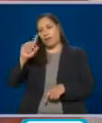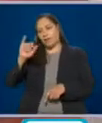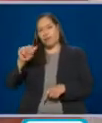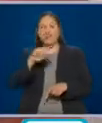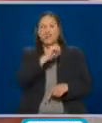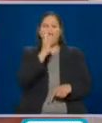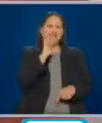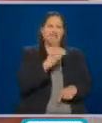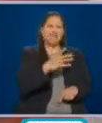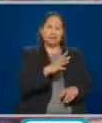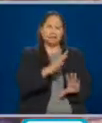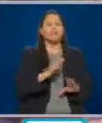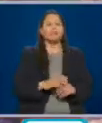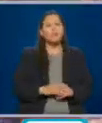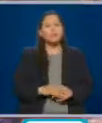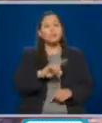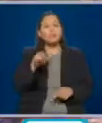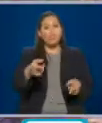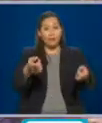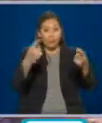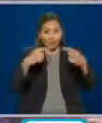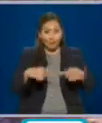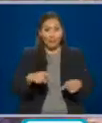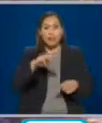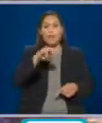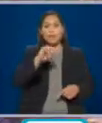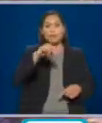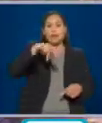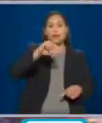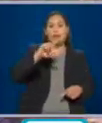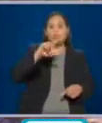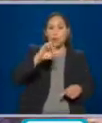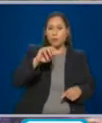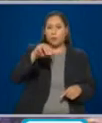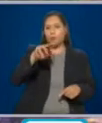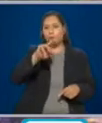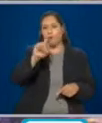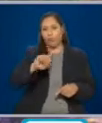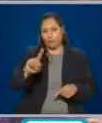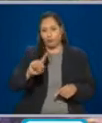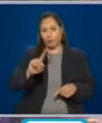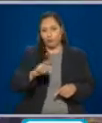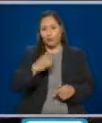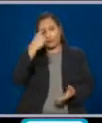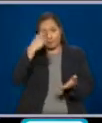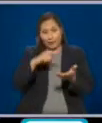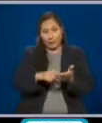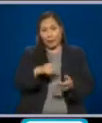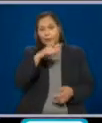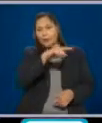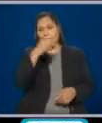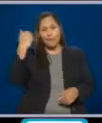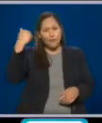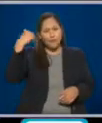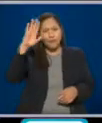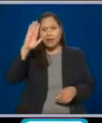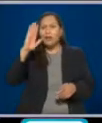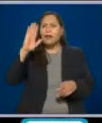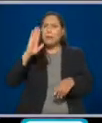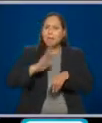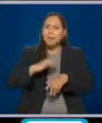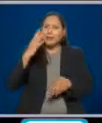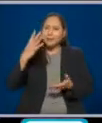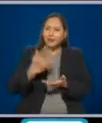el cambio. Y luego nos vamos con Manolo Muñoz, que creo que fue el que logró